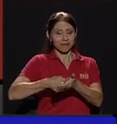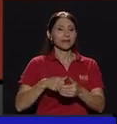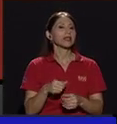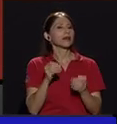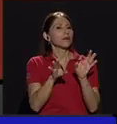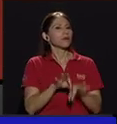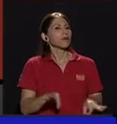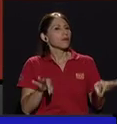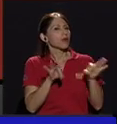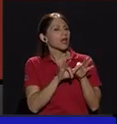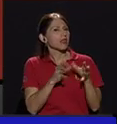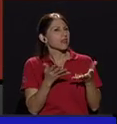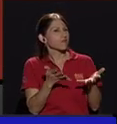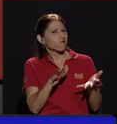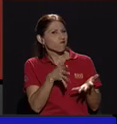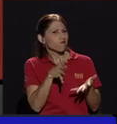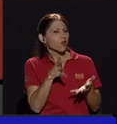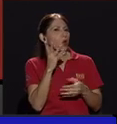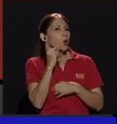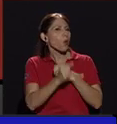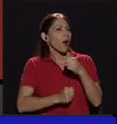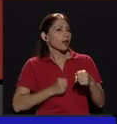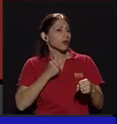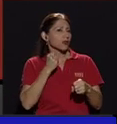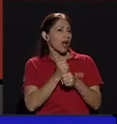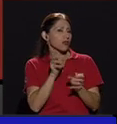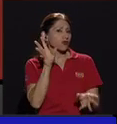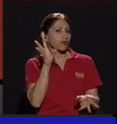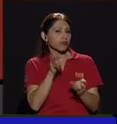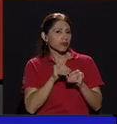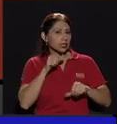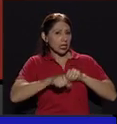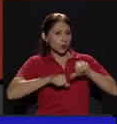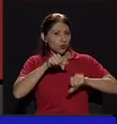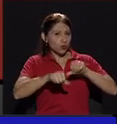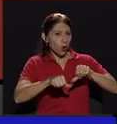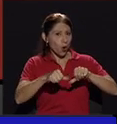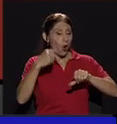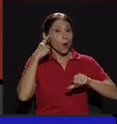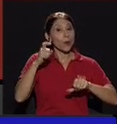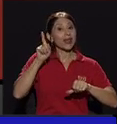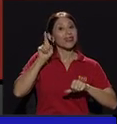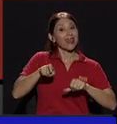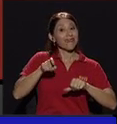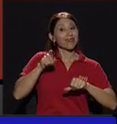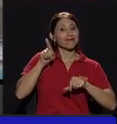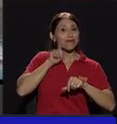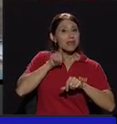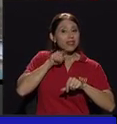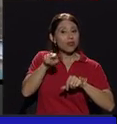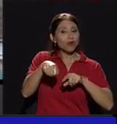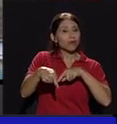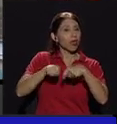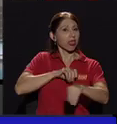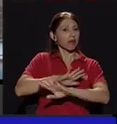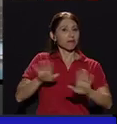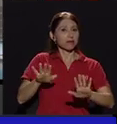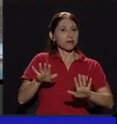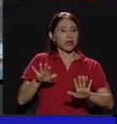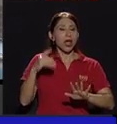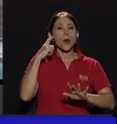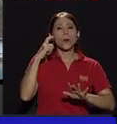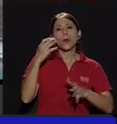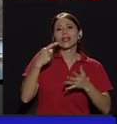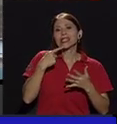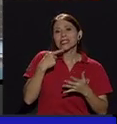vez destacar cuántos años aproximadamente se luchó por esto, porque es uno de los mitos a romper, que fue pues una